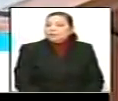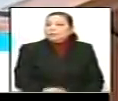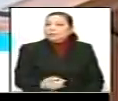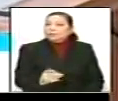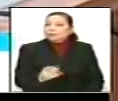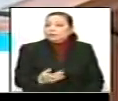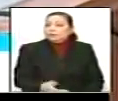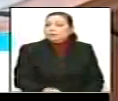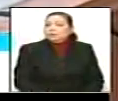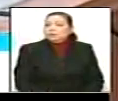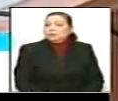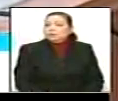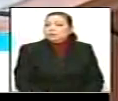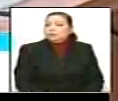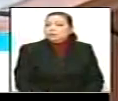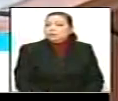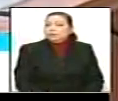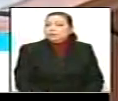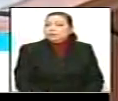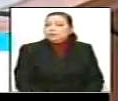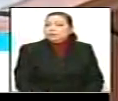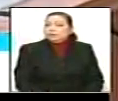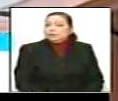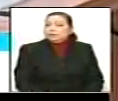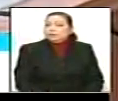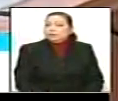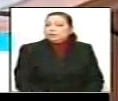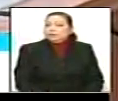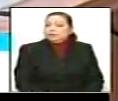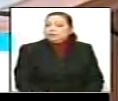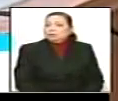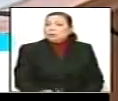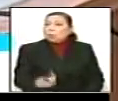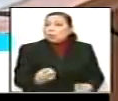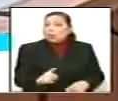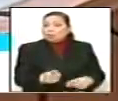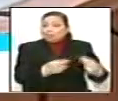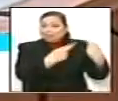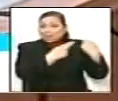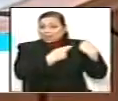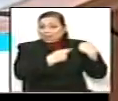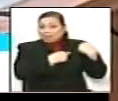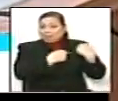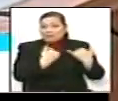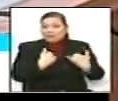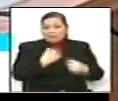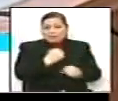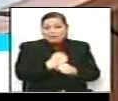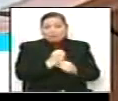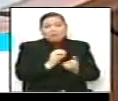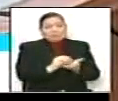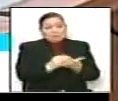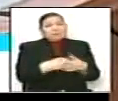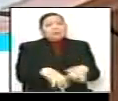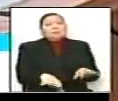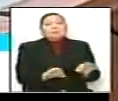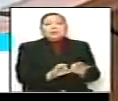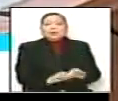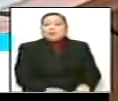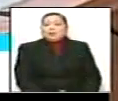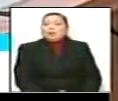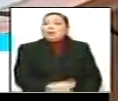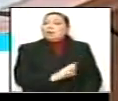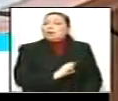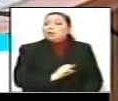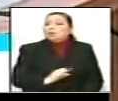utilizar unos cuantos segundos. Ni bien asumimos este reto, que es importante, el